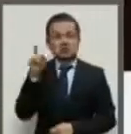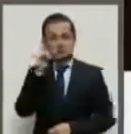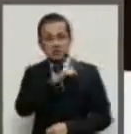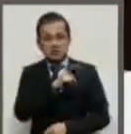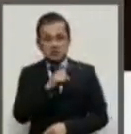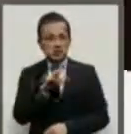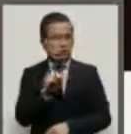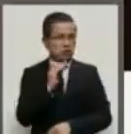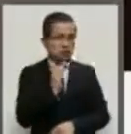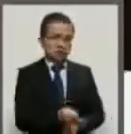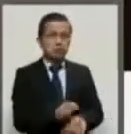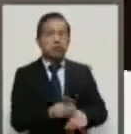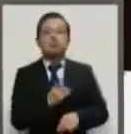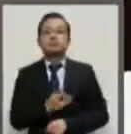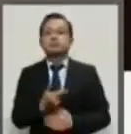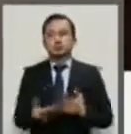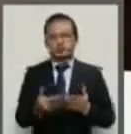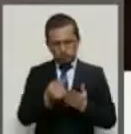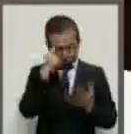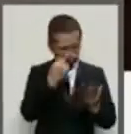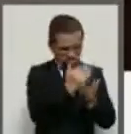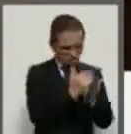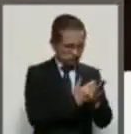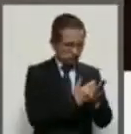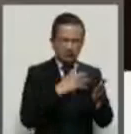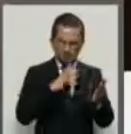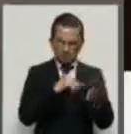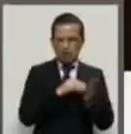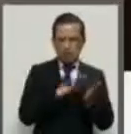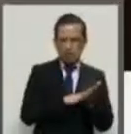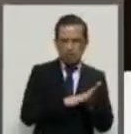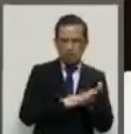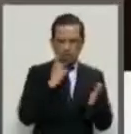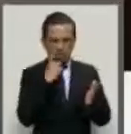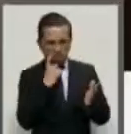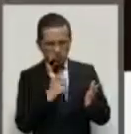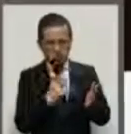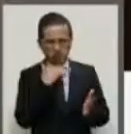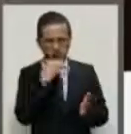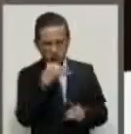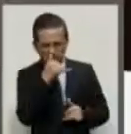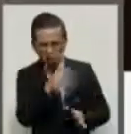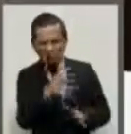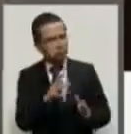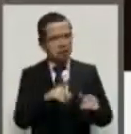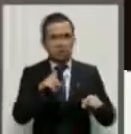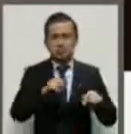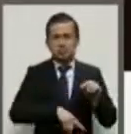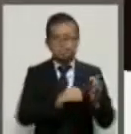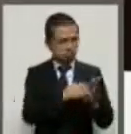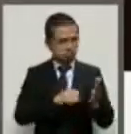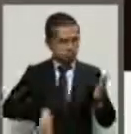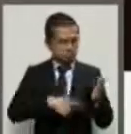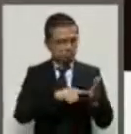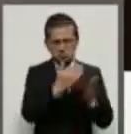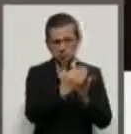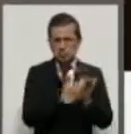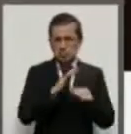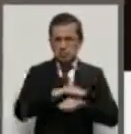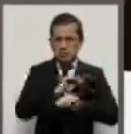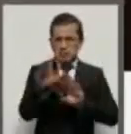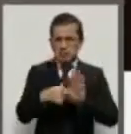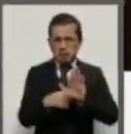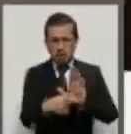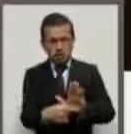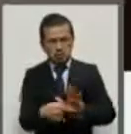paquete económico. La subestimación de los ingresos ha llegado a su fin. Más vale entenderlo de una